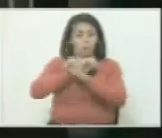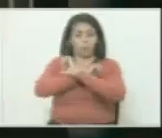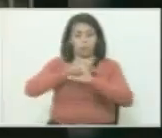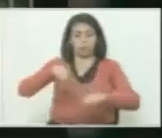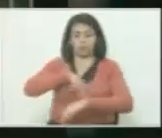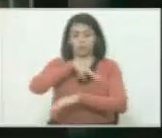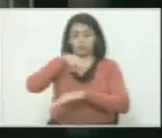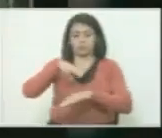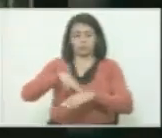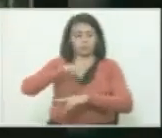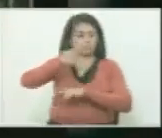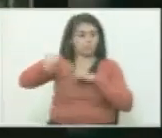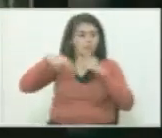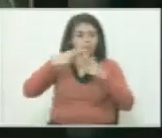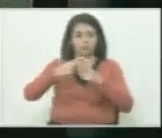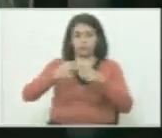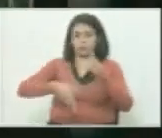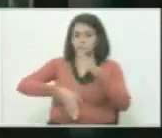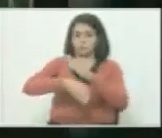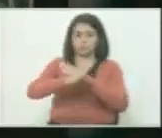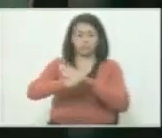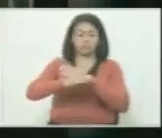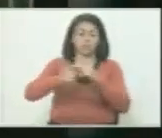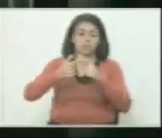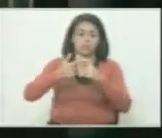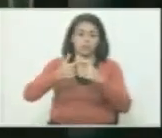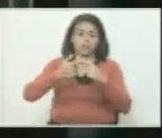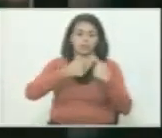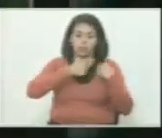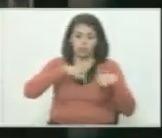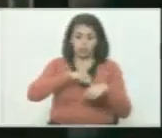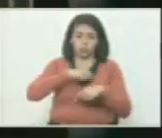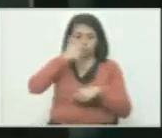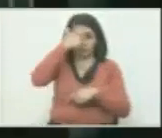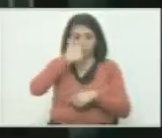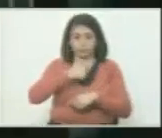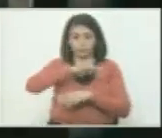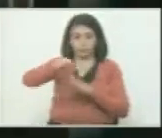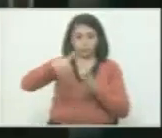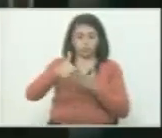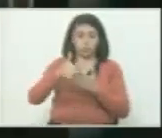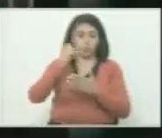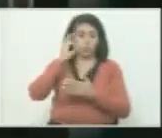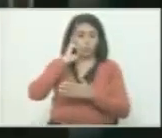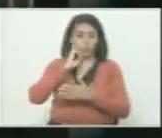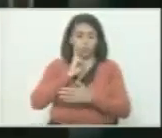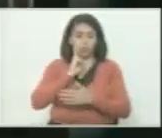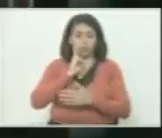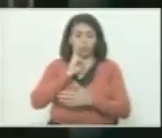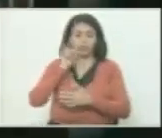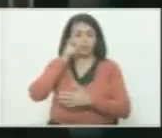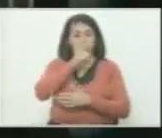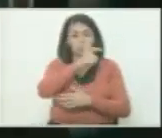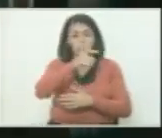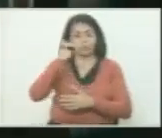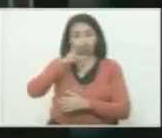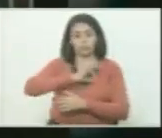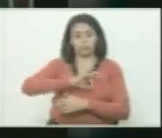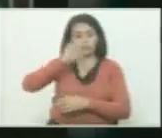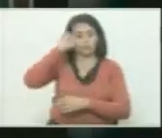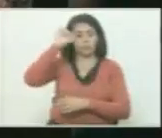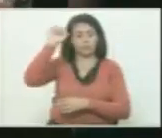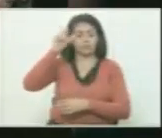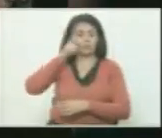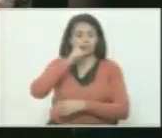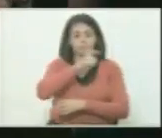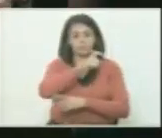Nacional más nunca saldrá del corazón y del alma del pueblo de Simón Bolívar, del pueblo socialista,